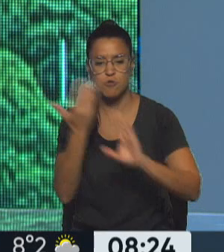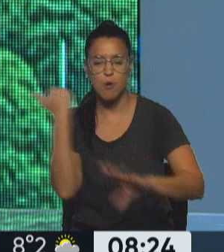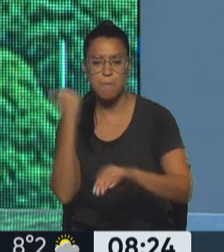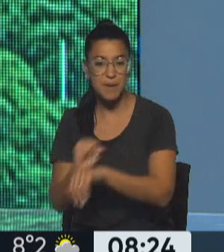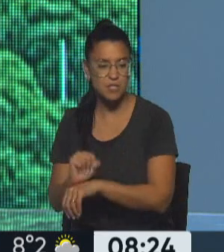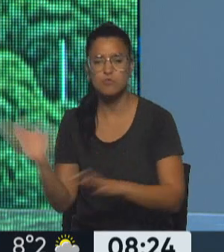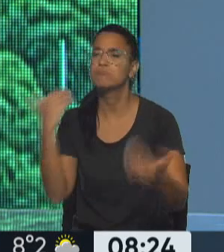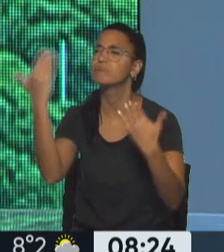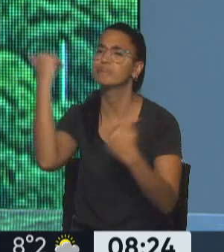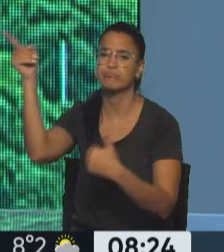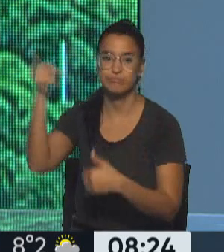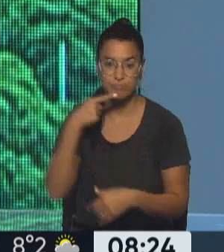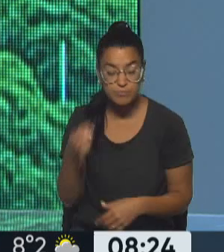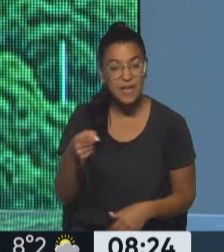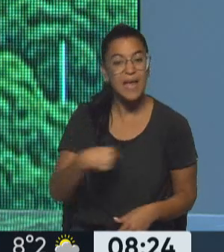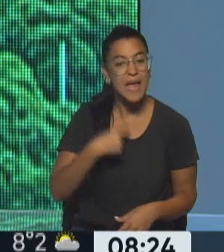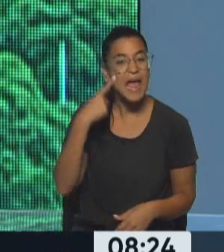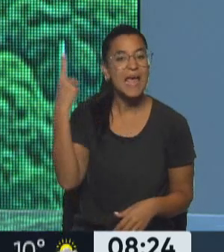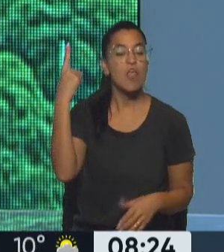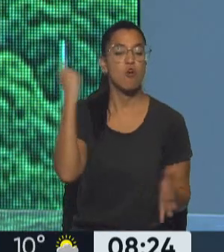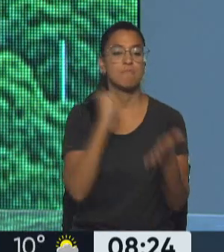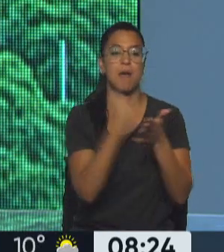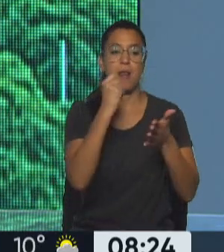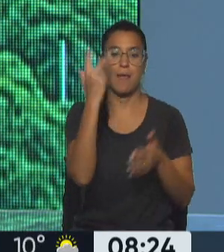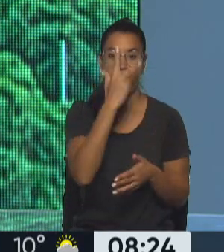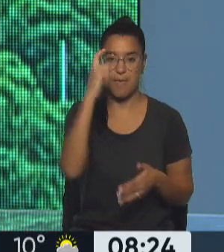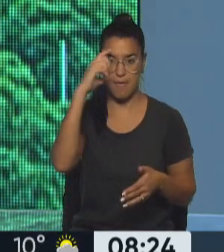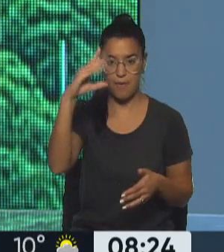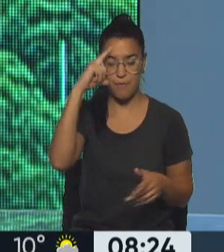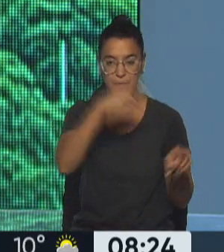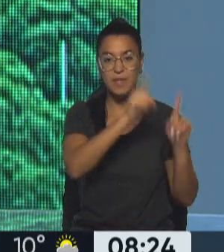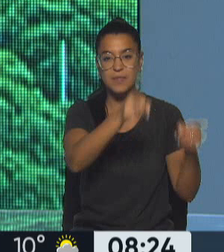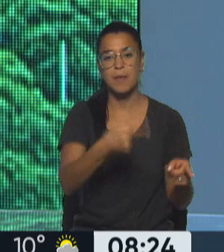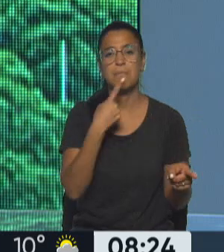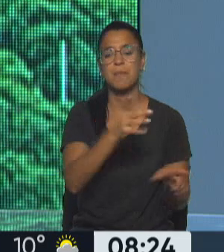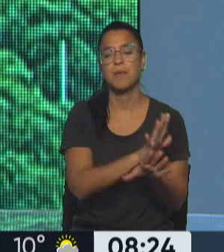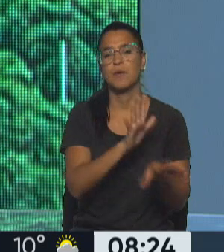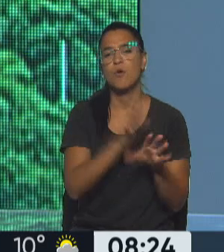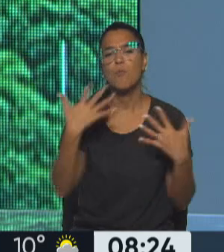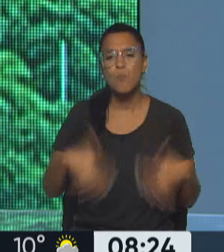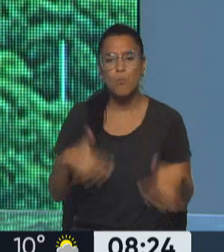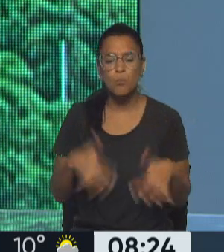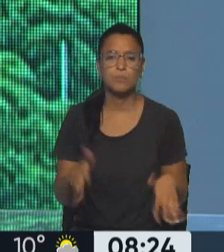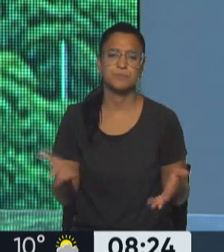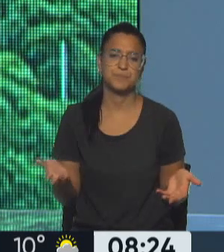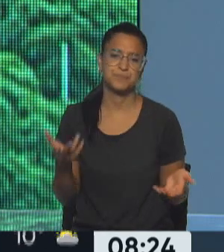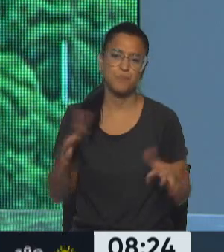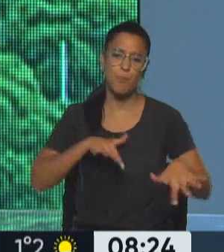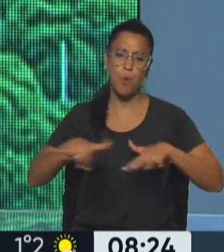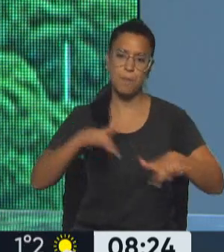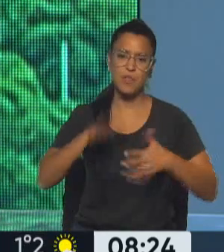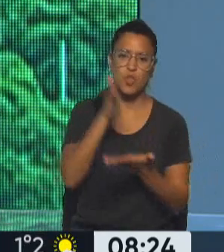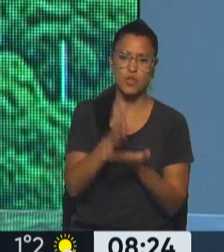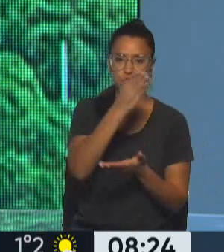presos, creo que ha marcado a Eve. Y con ella se va una parte muy grande del movimiento de